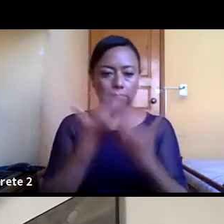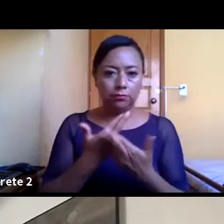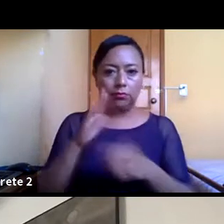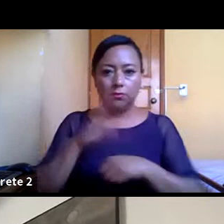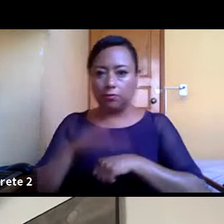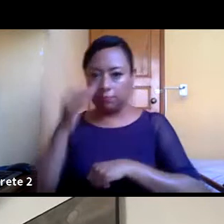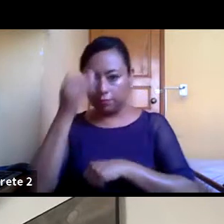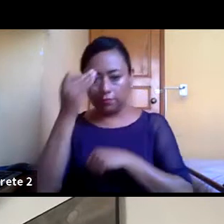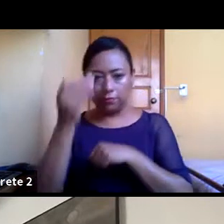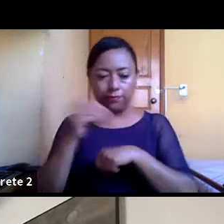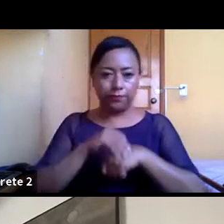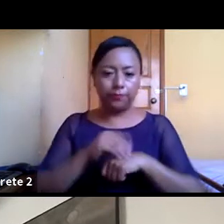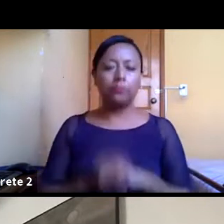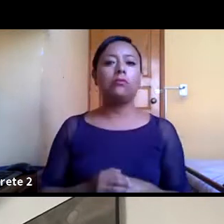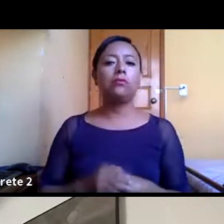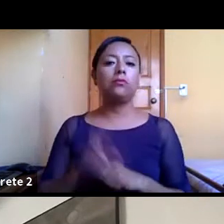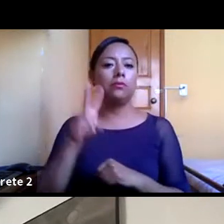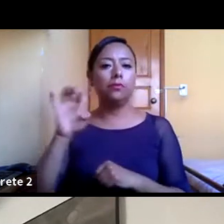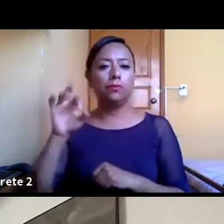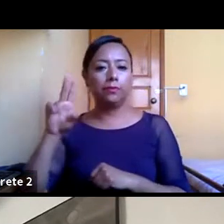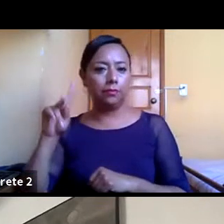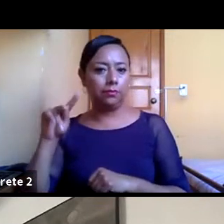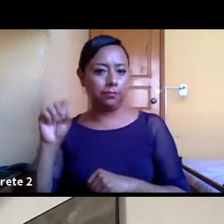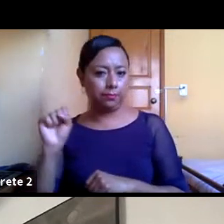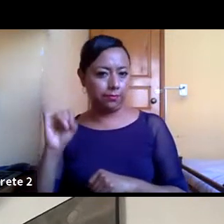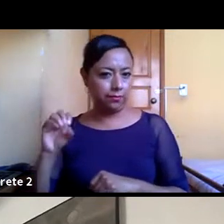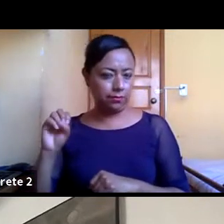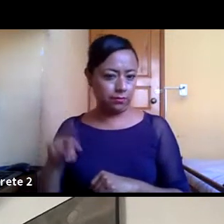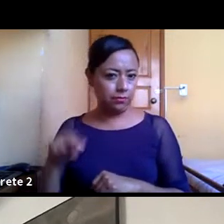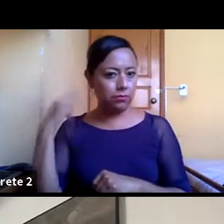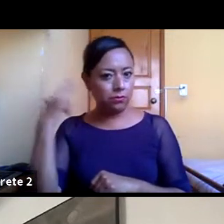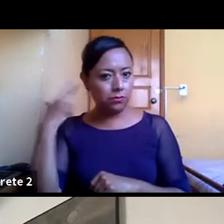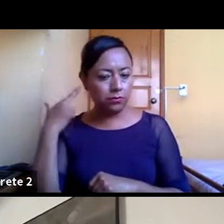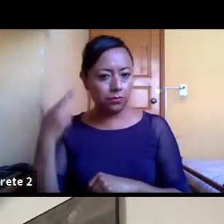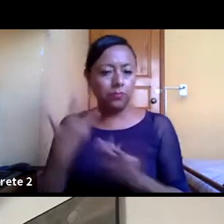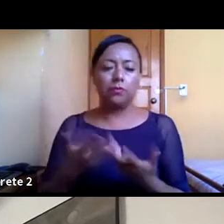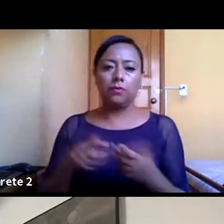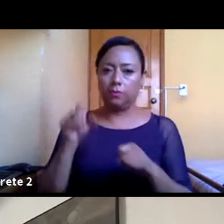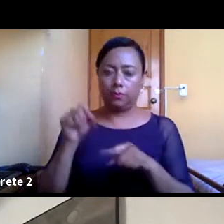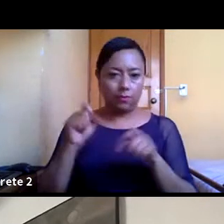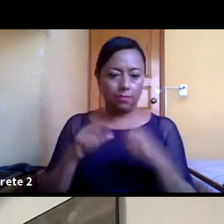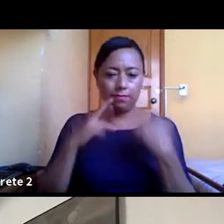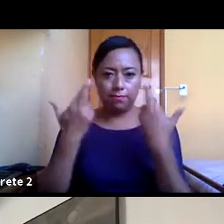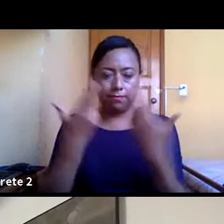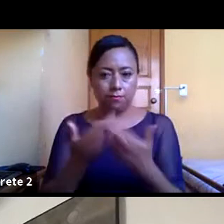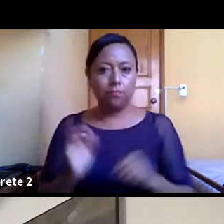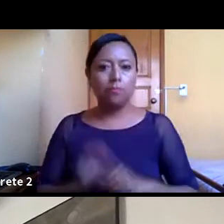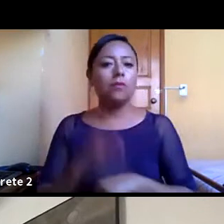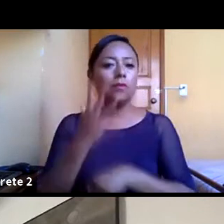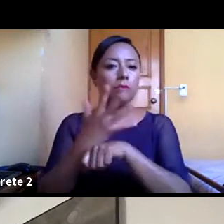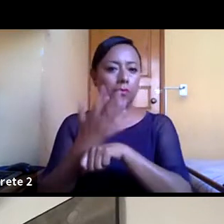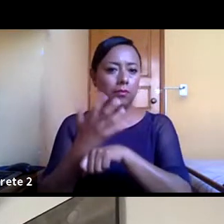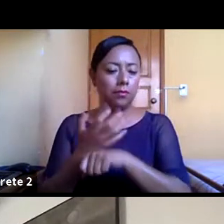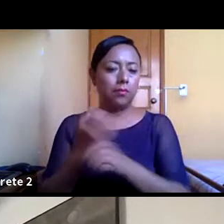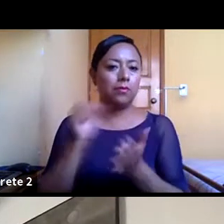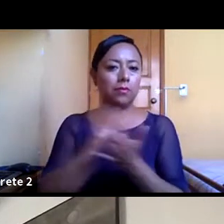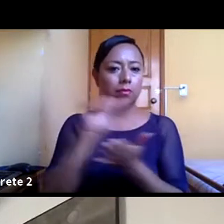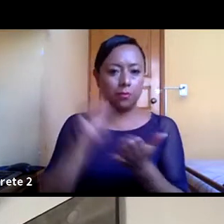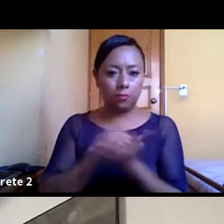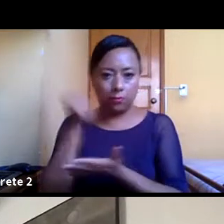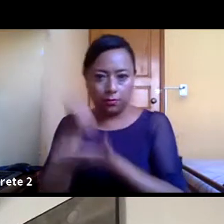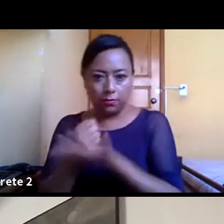consideración de la versión estenográfica de la primera sesión extraordinaria. 5, lectura, discusión y aprobación del acta de la 19ª sesión